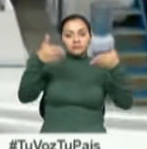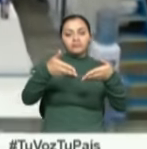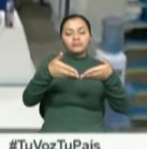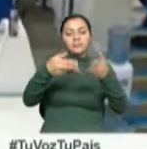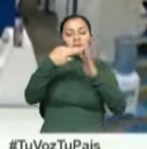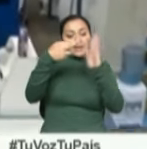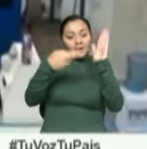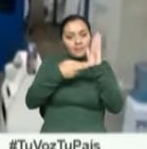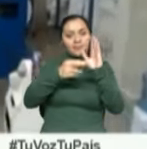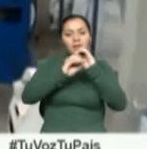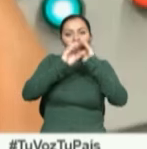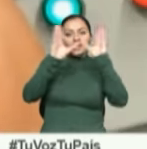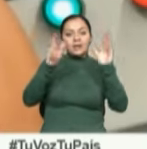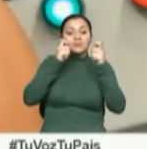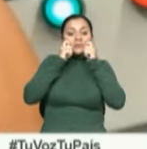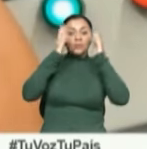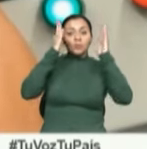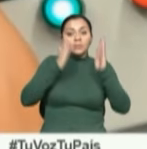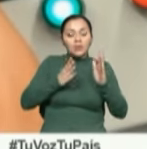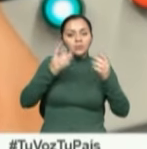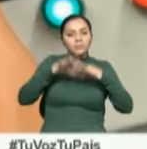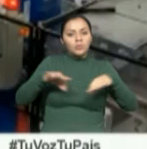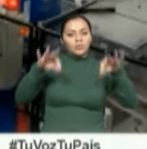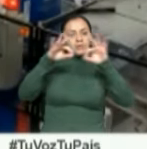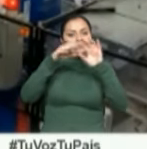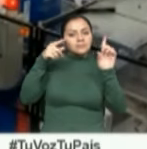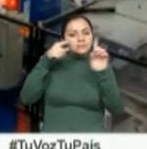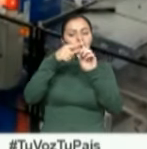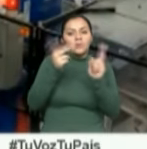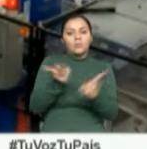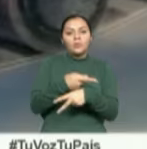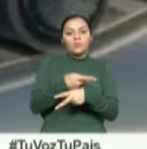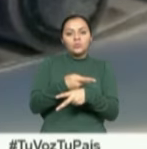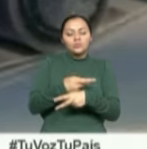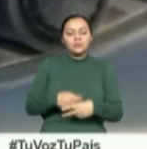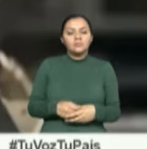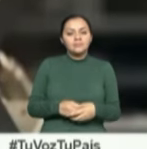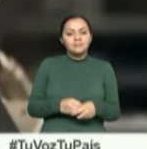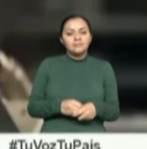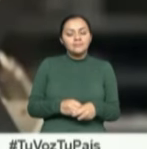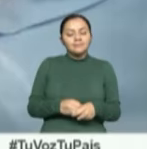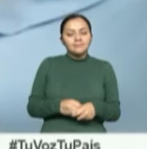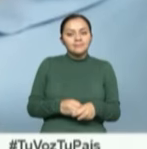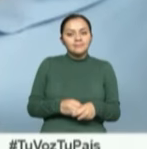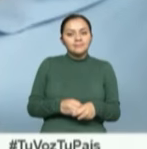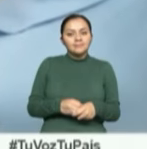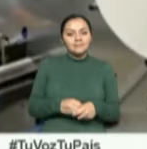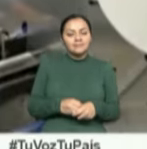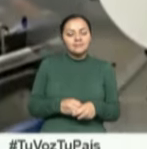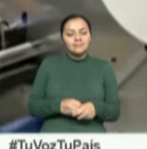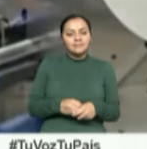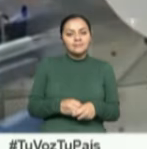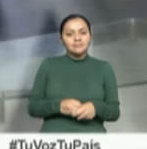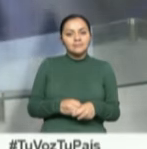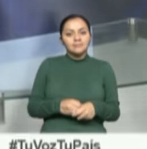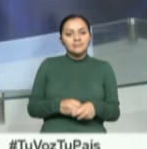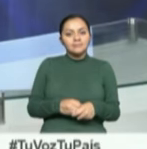son claras y el ser humano es el propósito de la producción, no la herramienta. Caterine Morejón, Noticiero